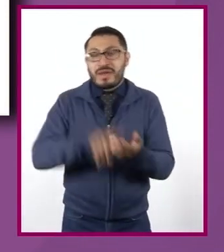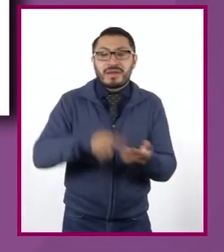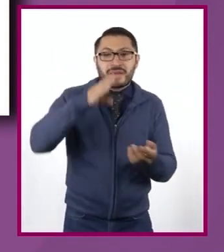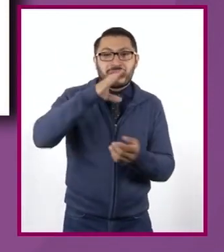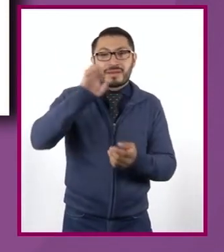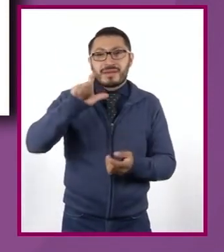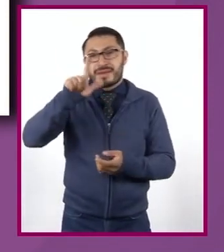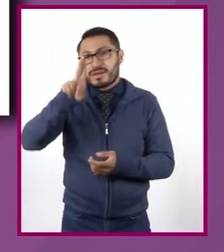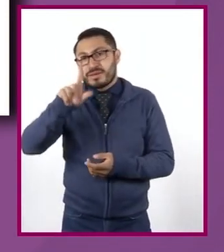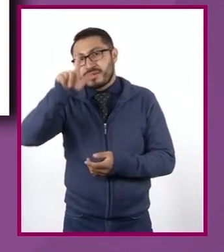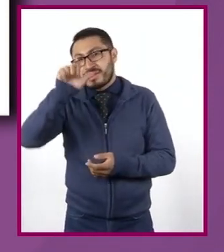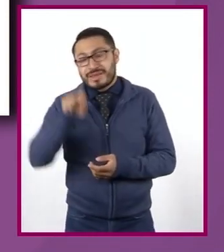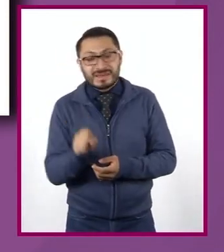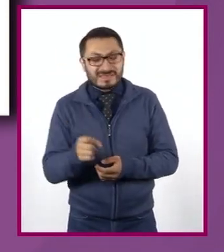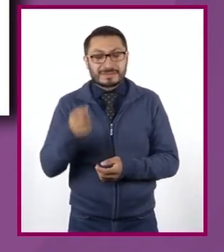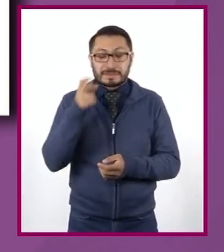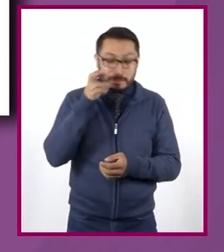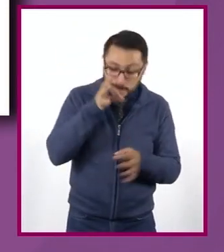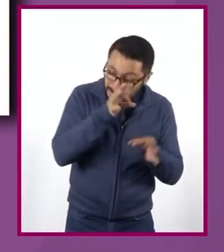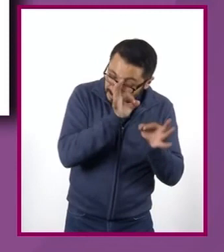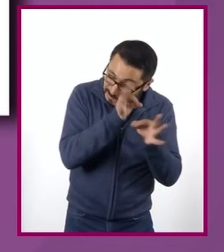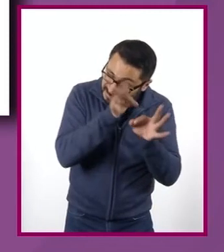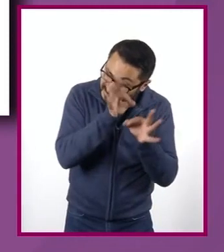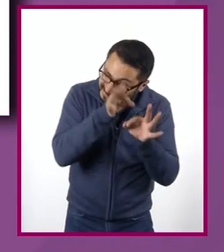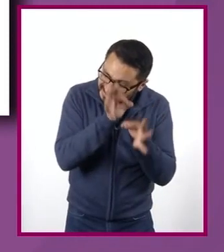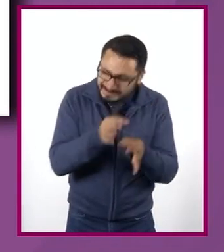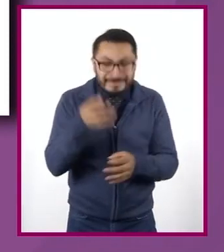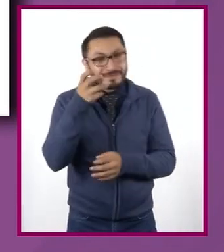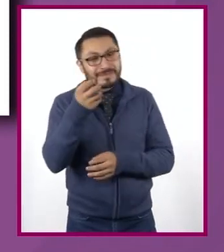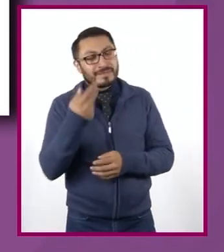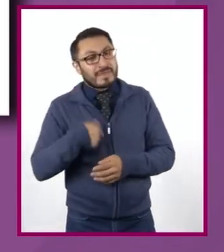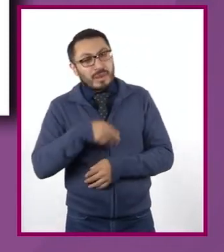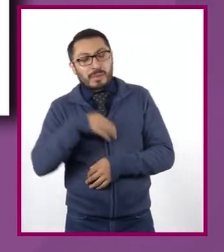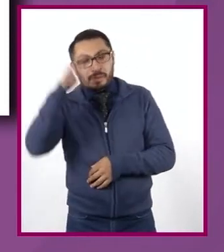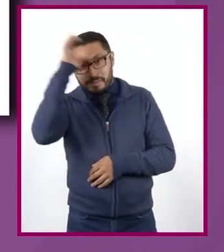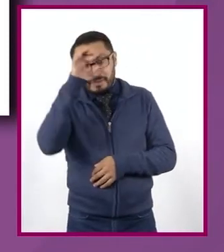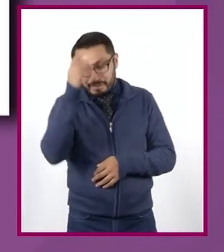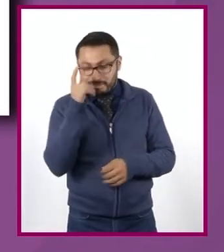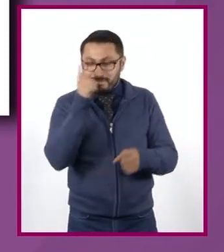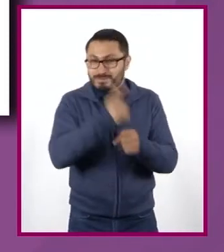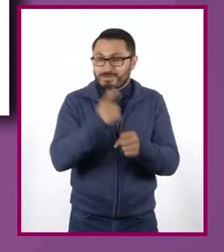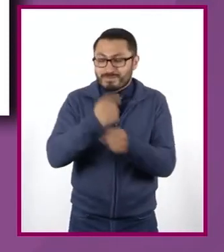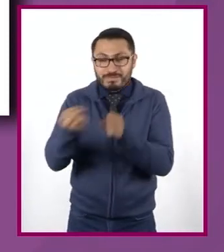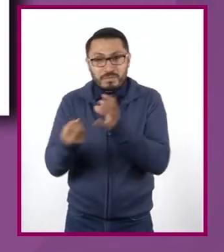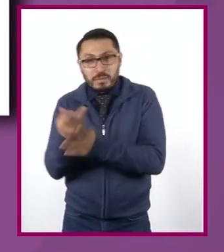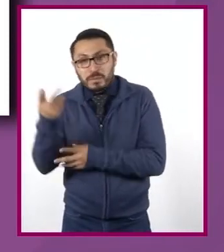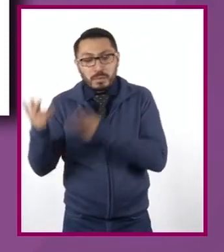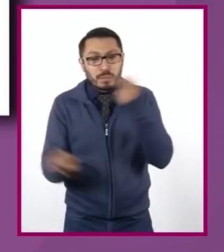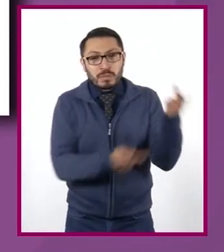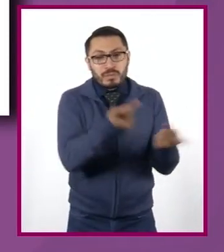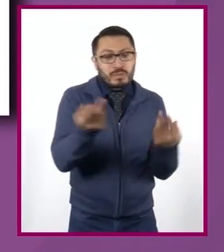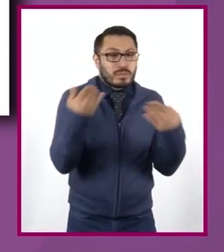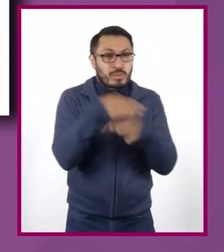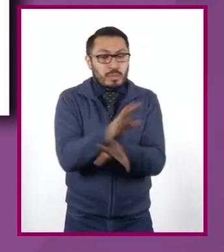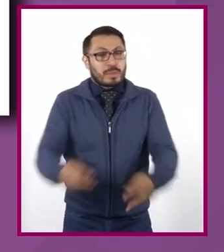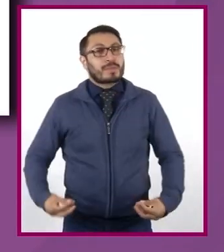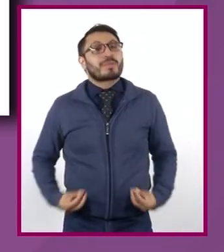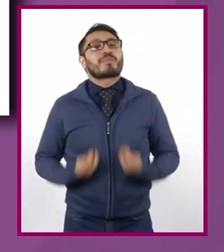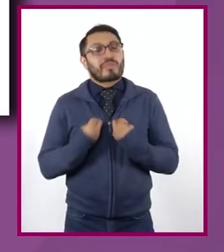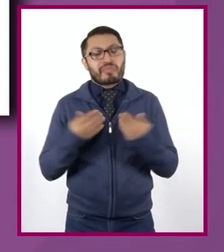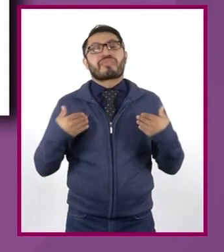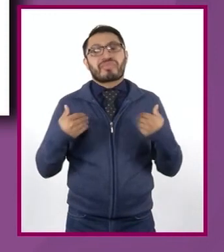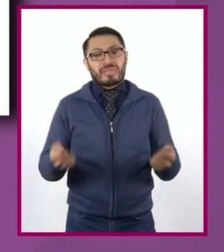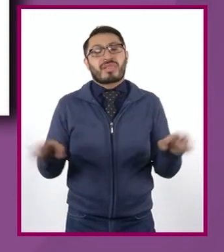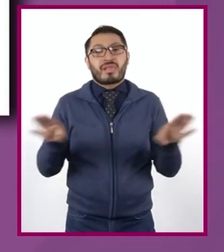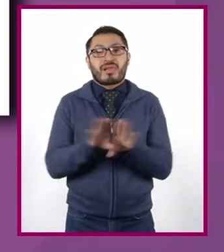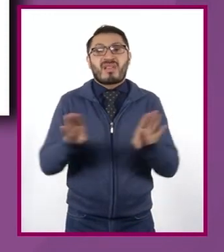células. Así, los científicos pudimos plantearnos nuevas preguntas sobre los seres vivos. ¿Cómo